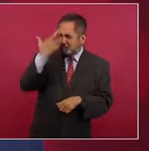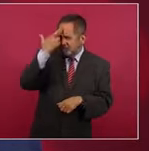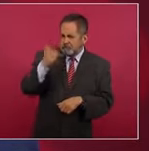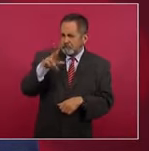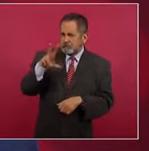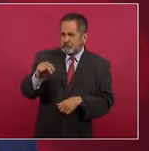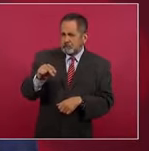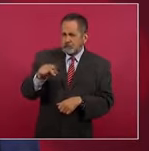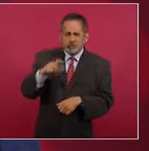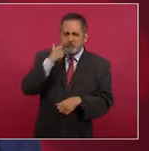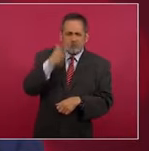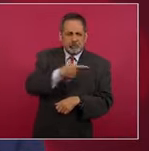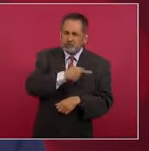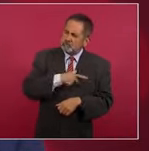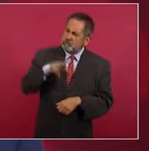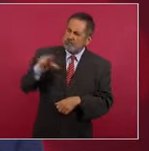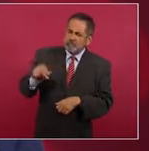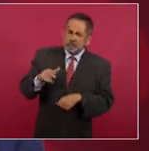por qué se oponen.